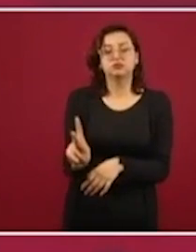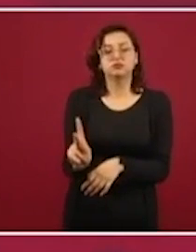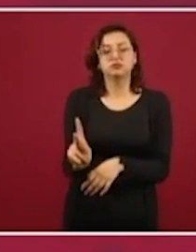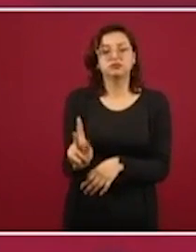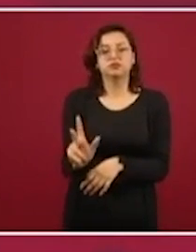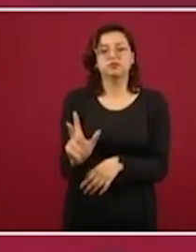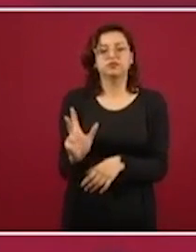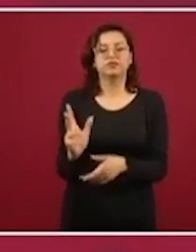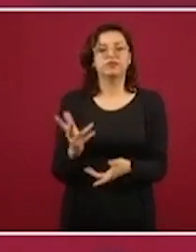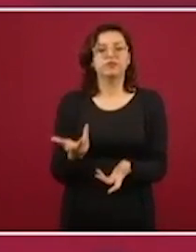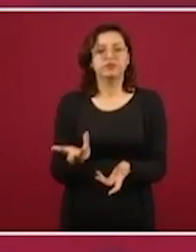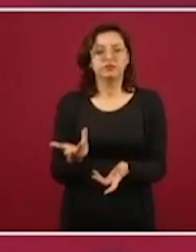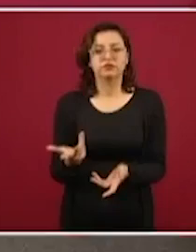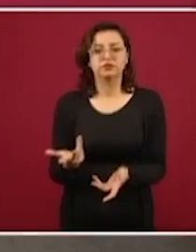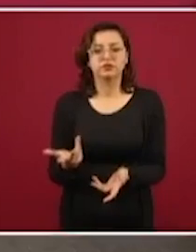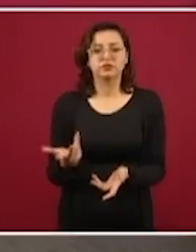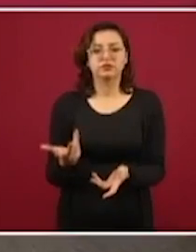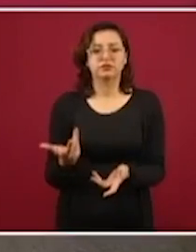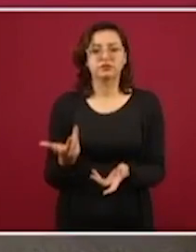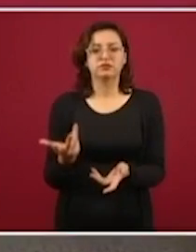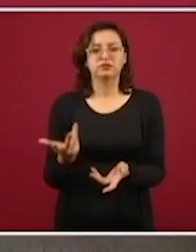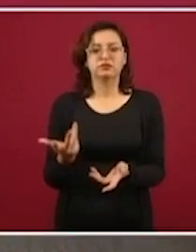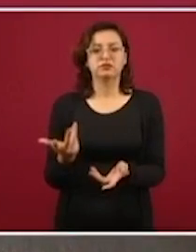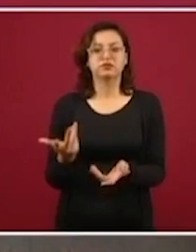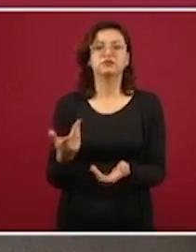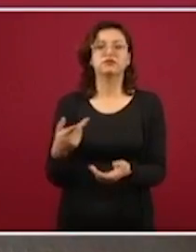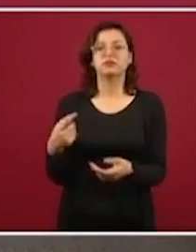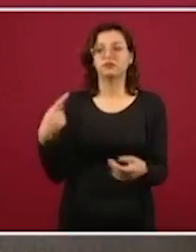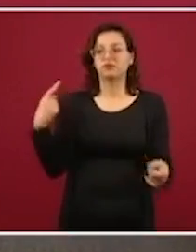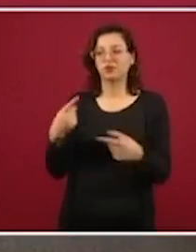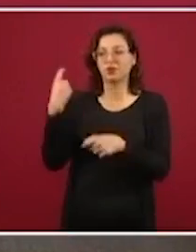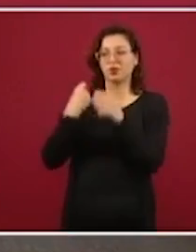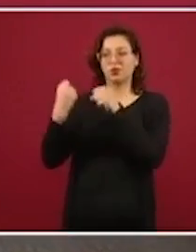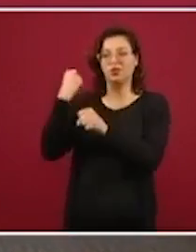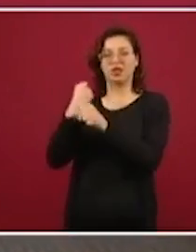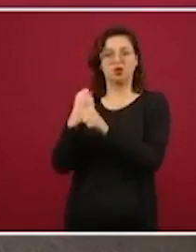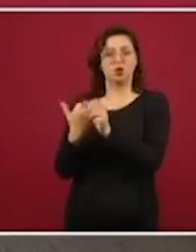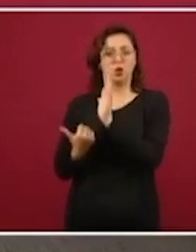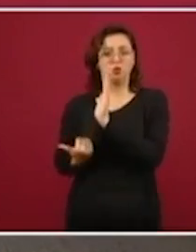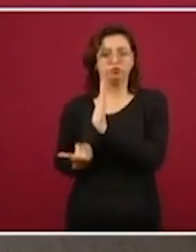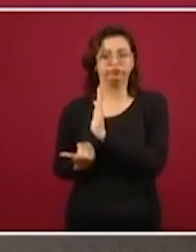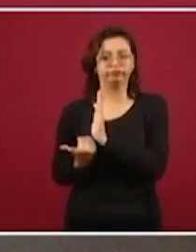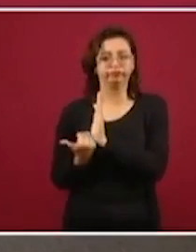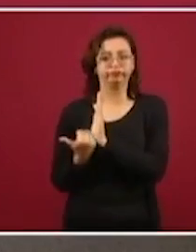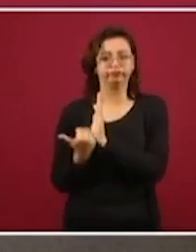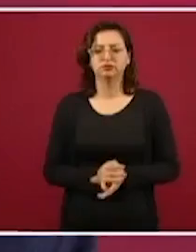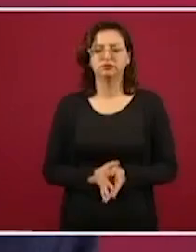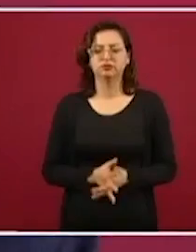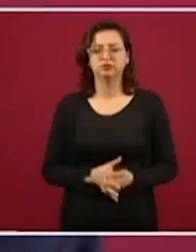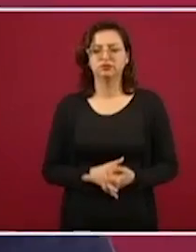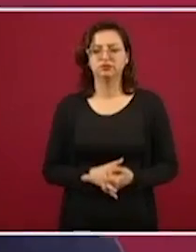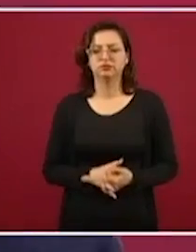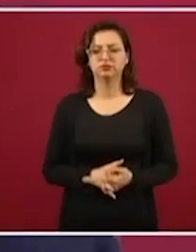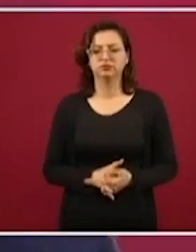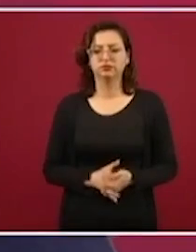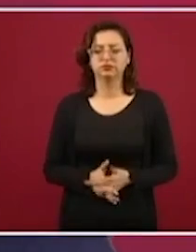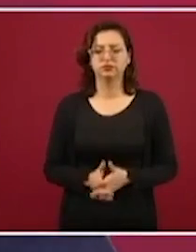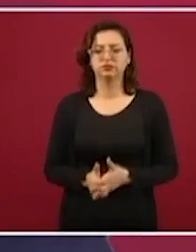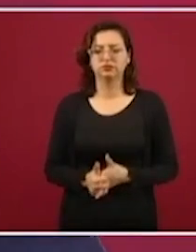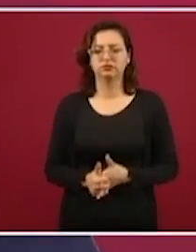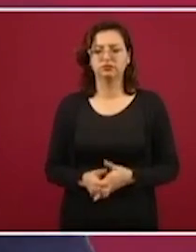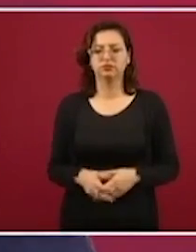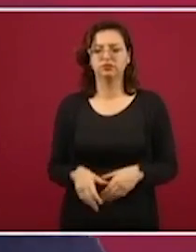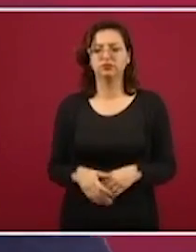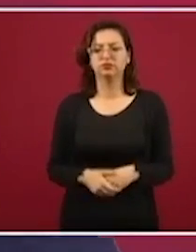estaba bastante apreciado el peso resistió estoy seguro que esto se va